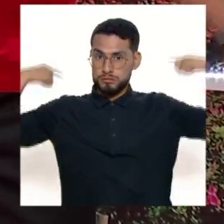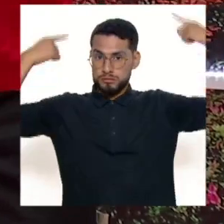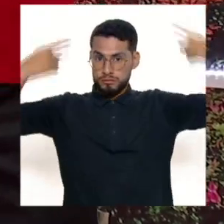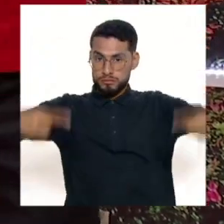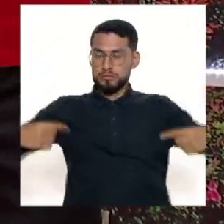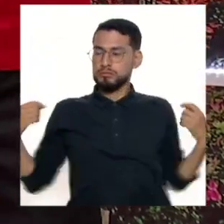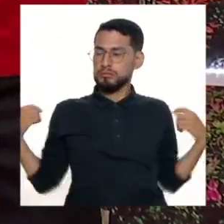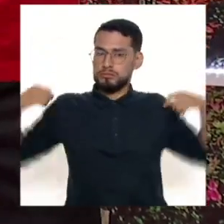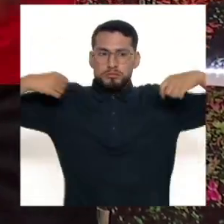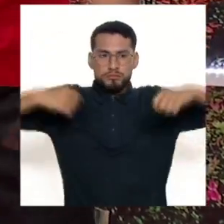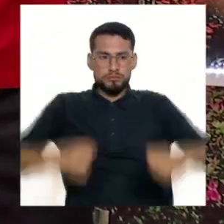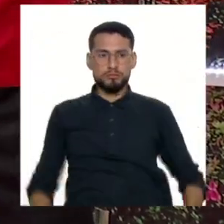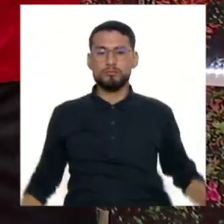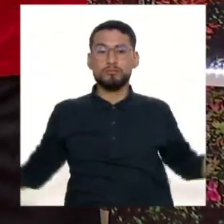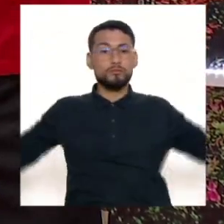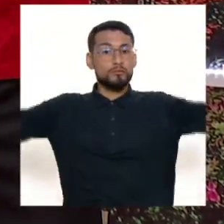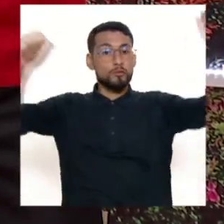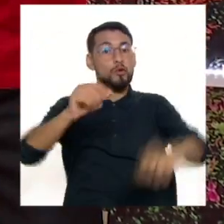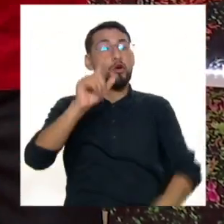contamos